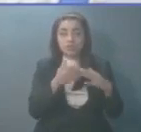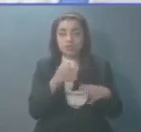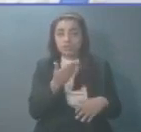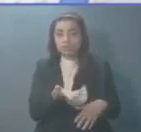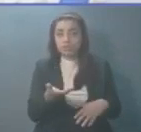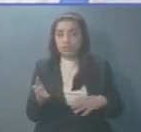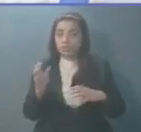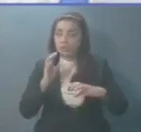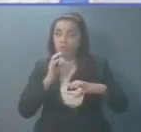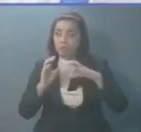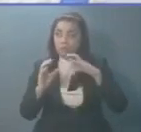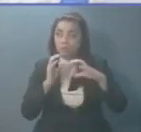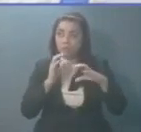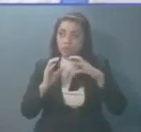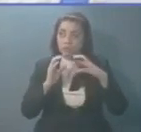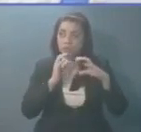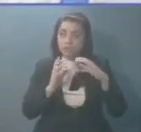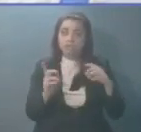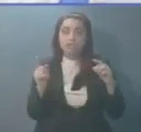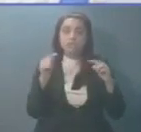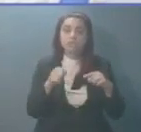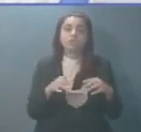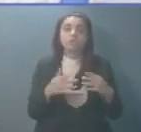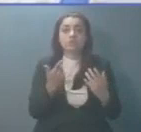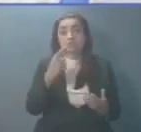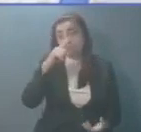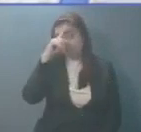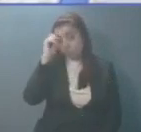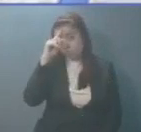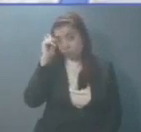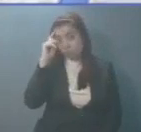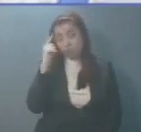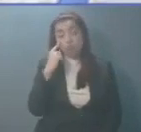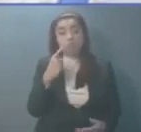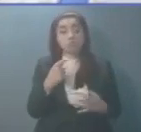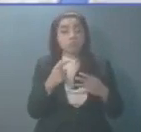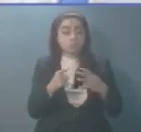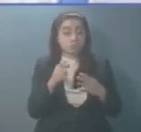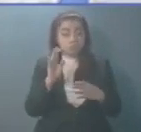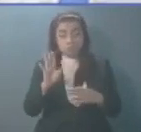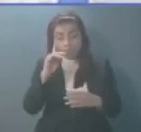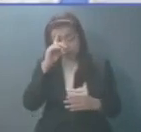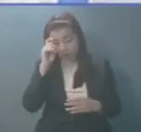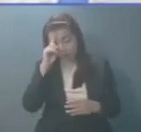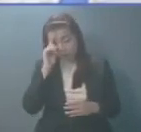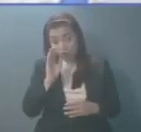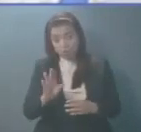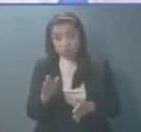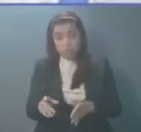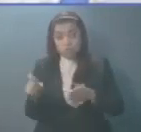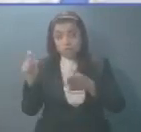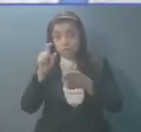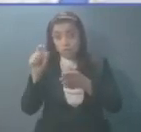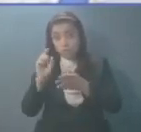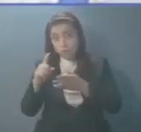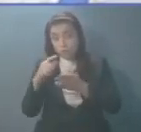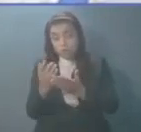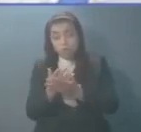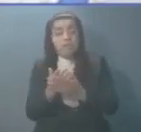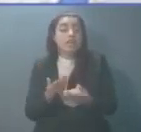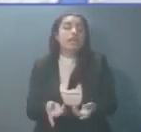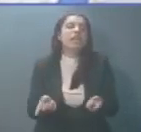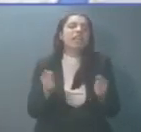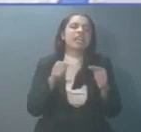de comunicación debido a su trabajo y la línea editorial y el uso de troles